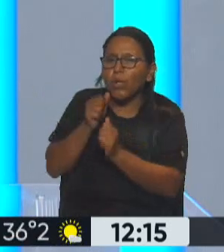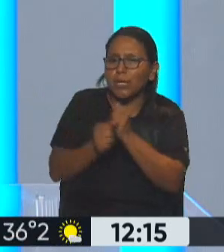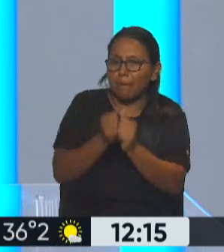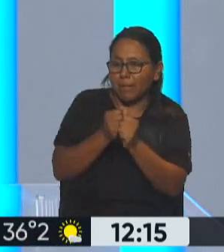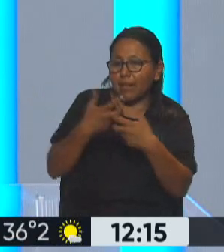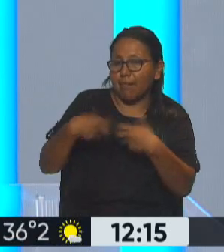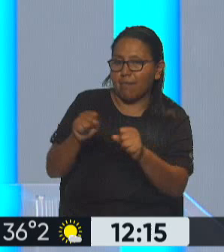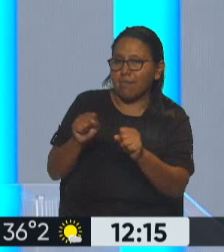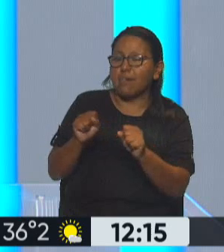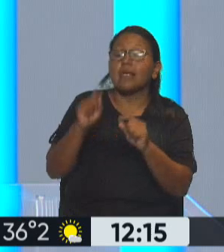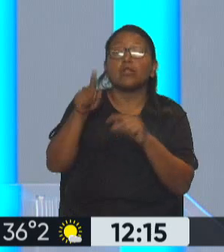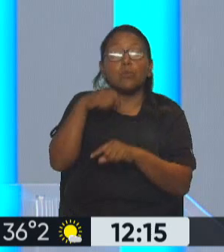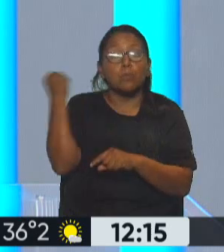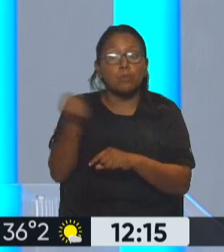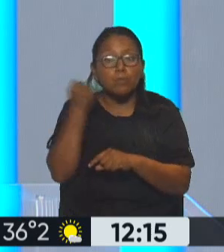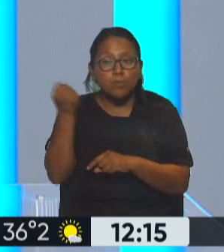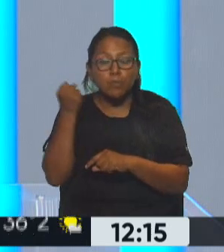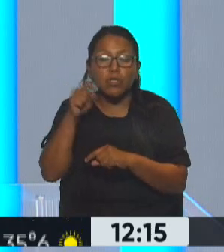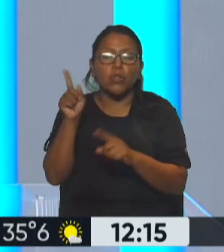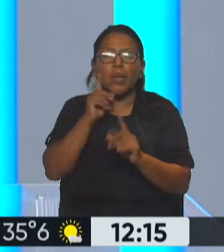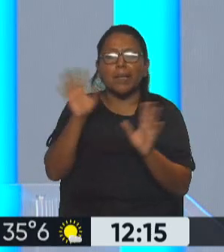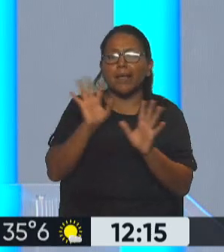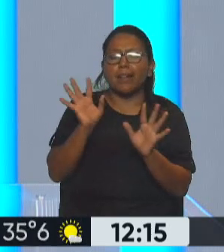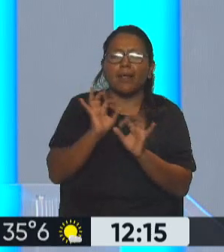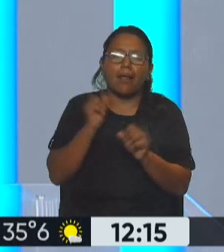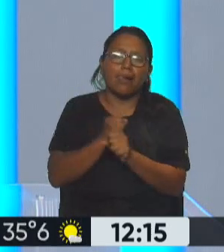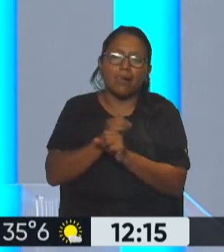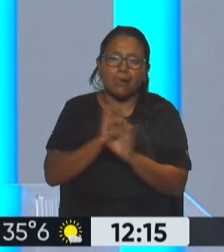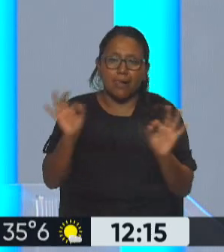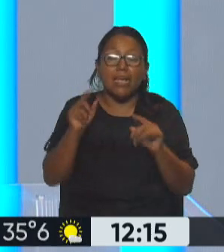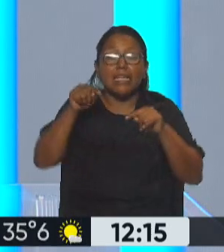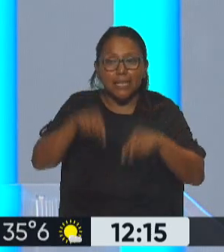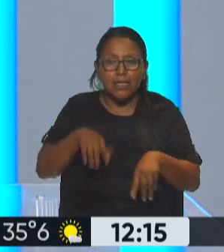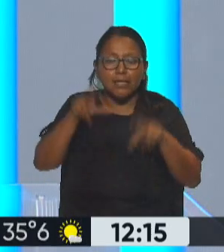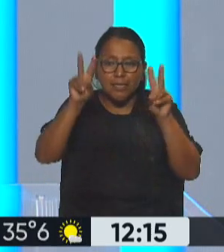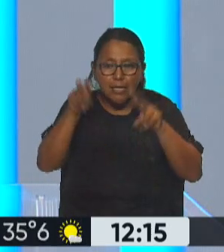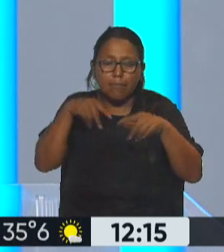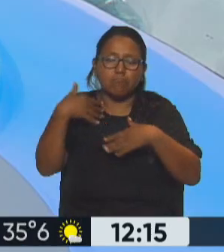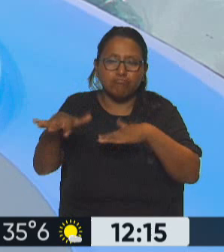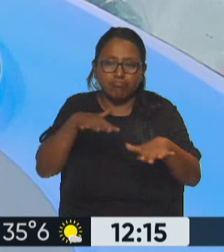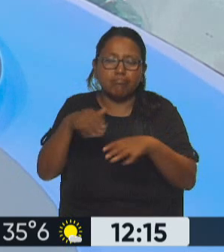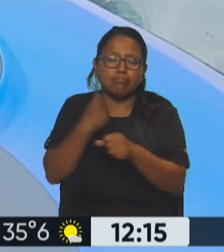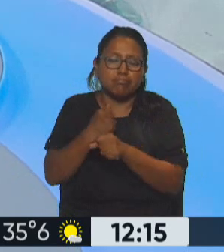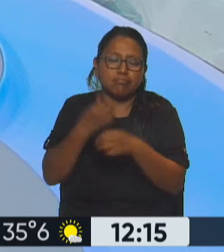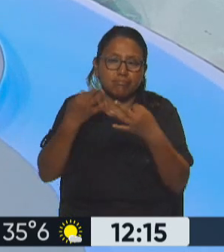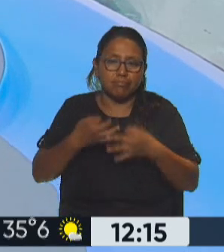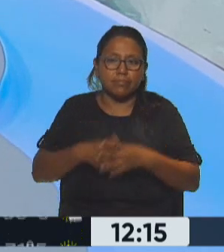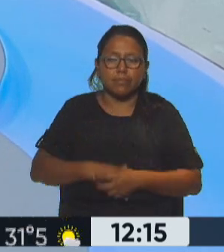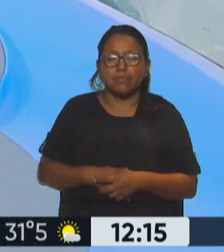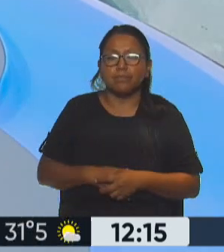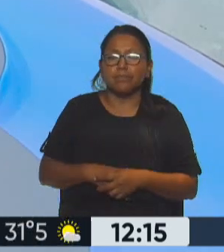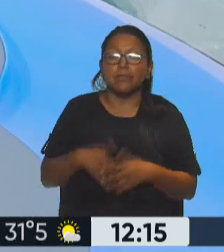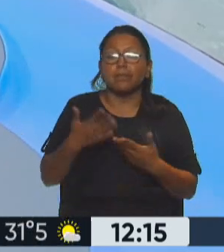Esto es muy importante tenerlo en cuenta porque no es que no se hace nada. En este tema se está haciendo y bastante bien, ¿no es cierto? Pero como